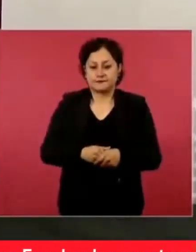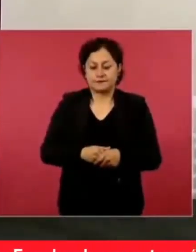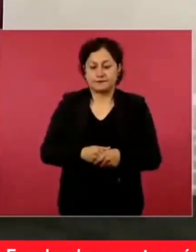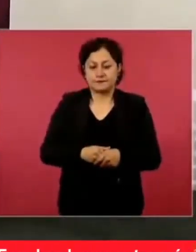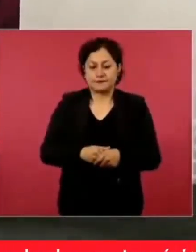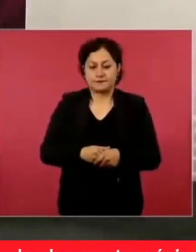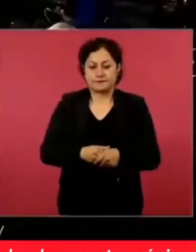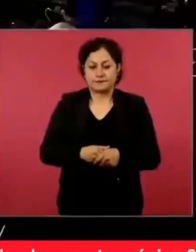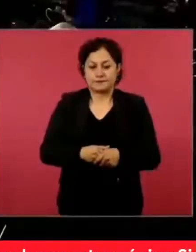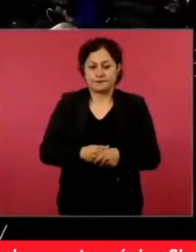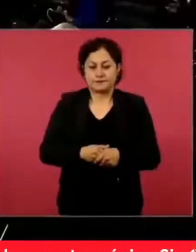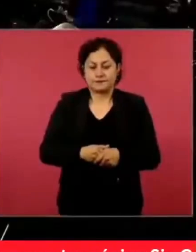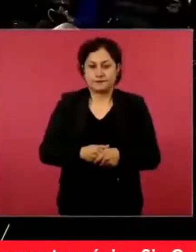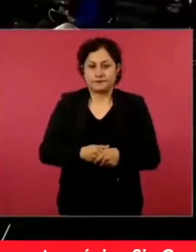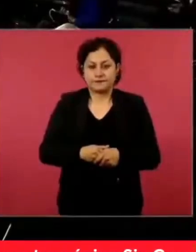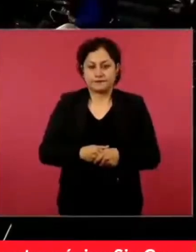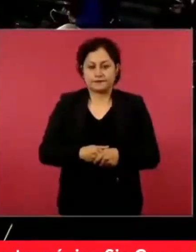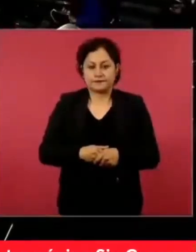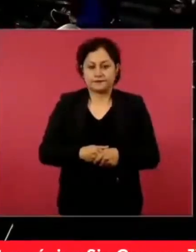Pues